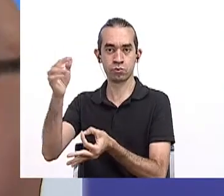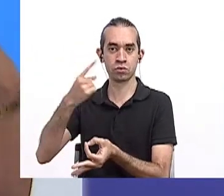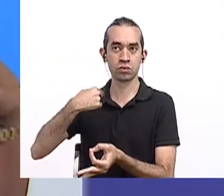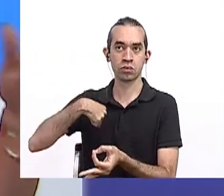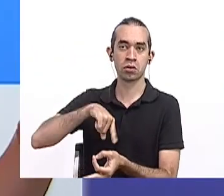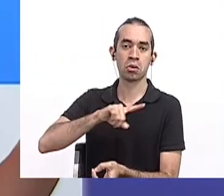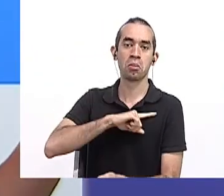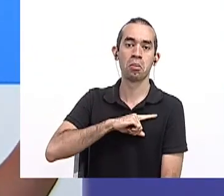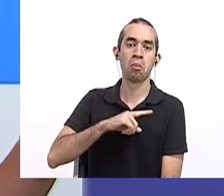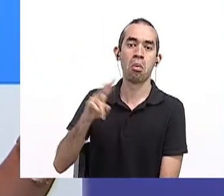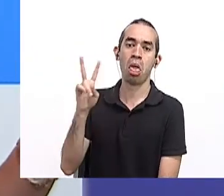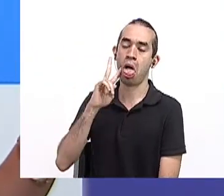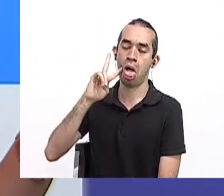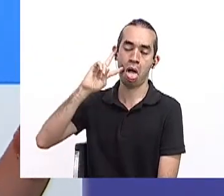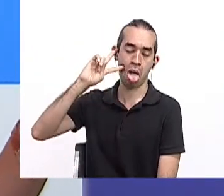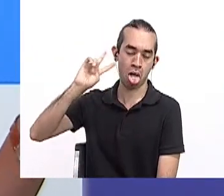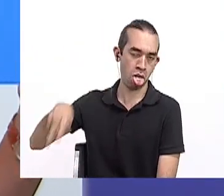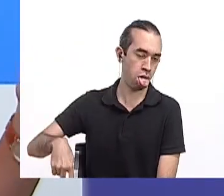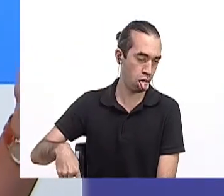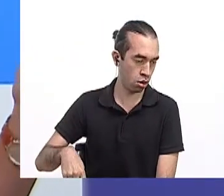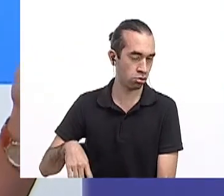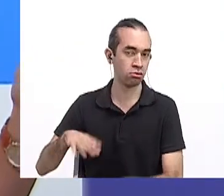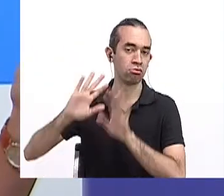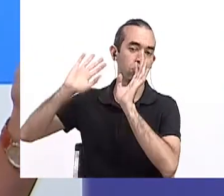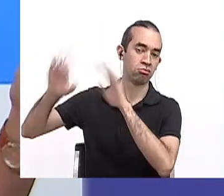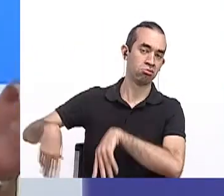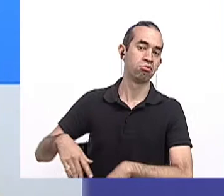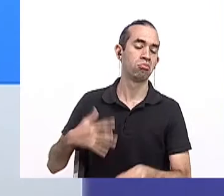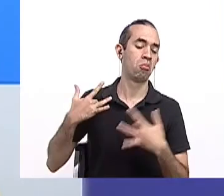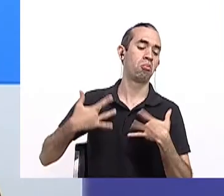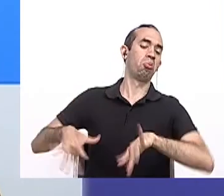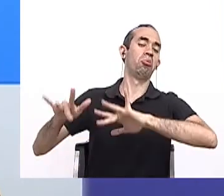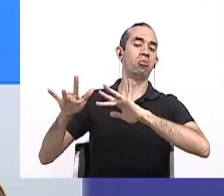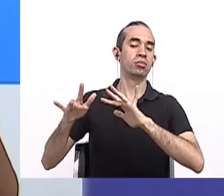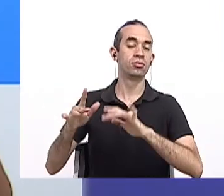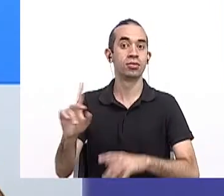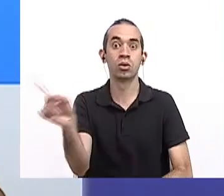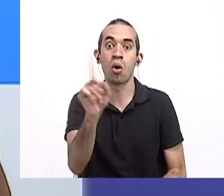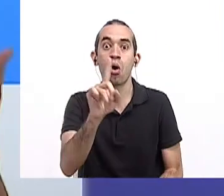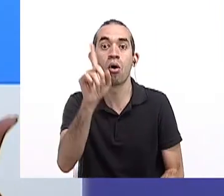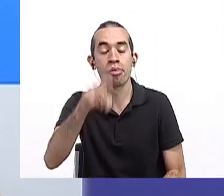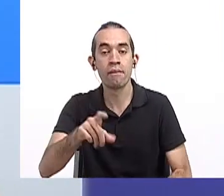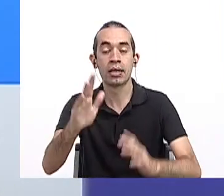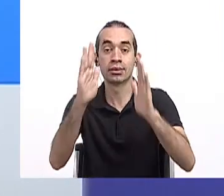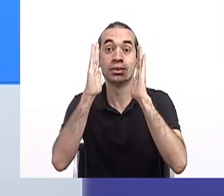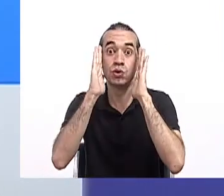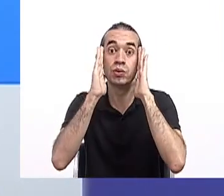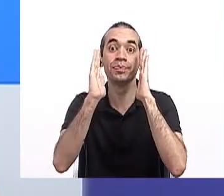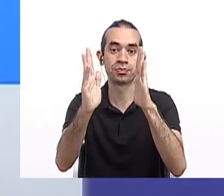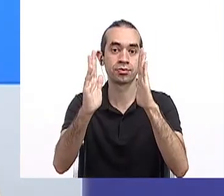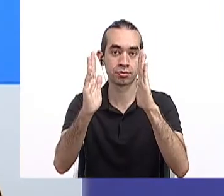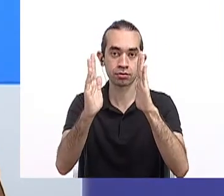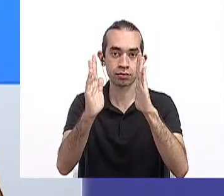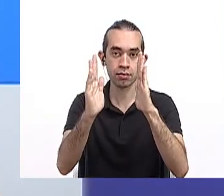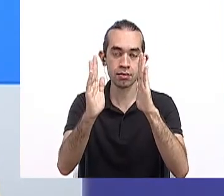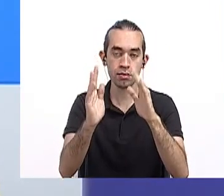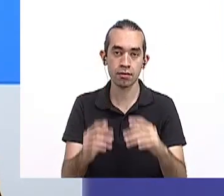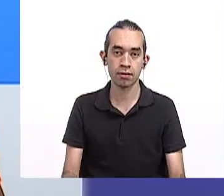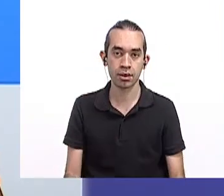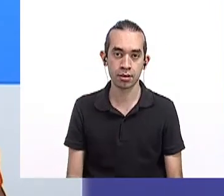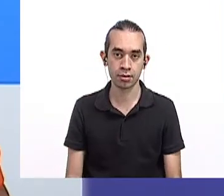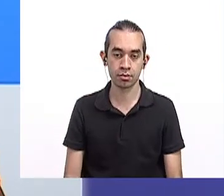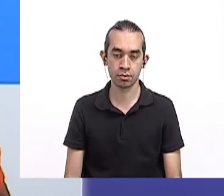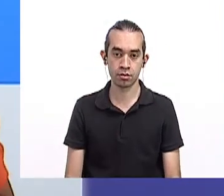hacemos los que no es con nosotros el problema así que tenemos que prestar muchísima atención la